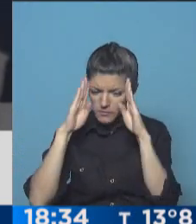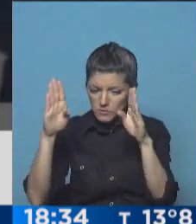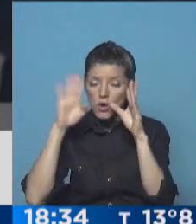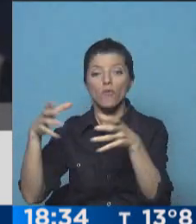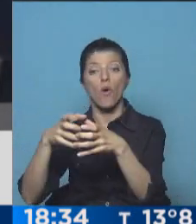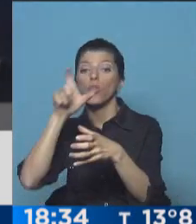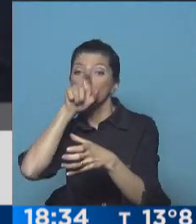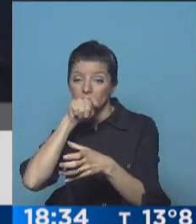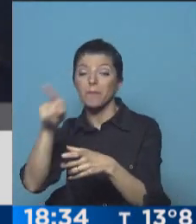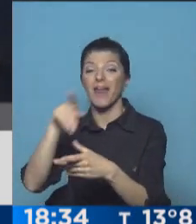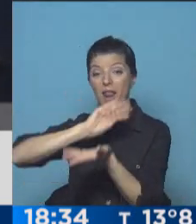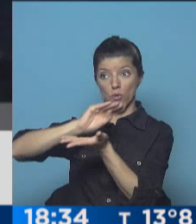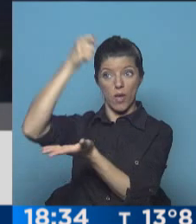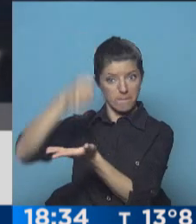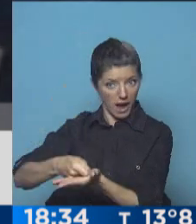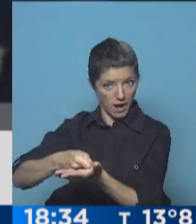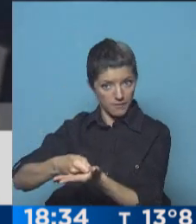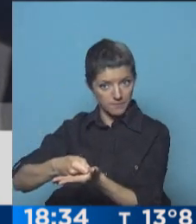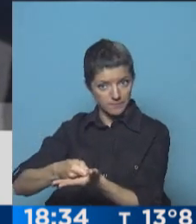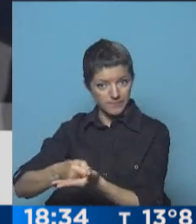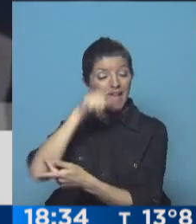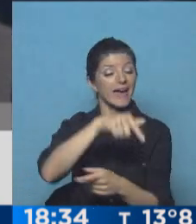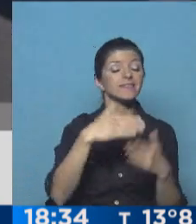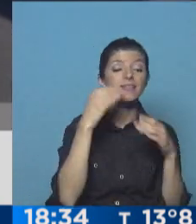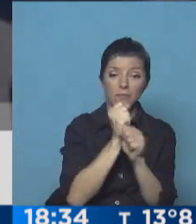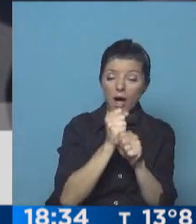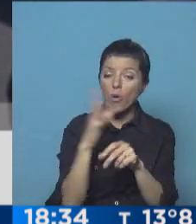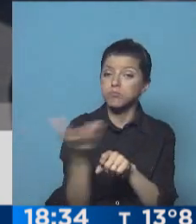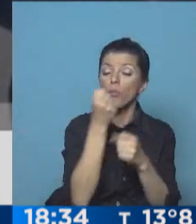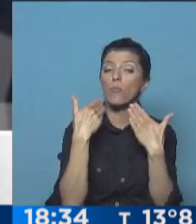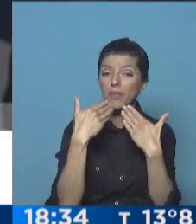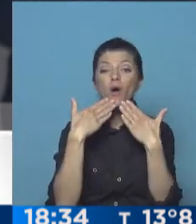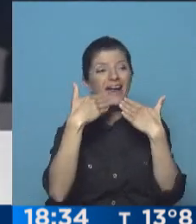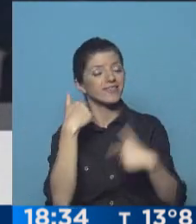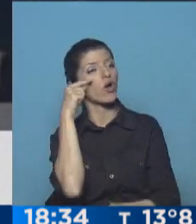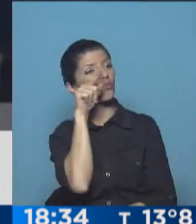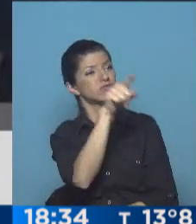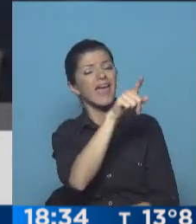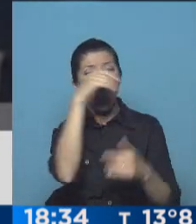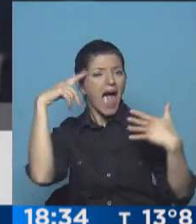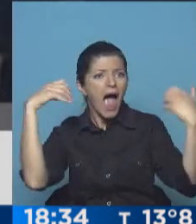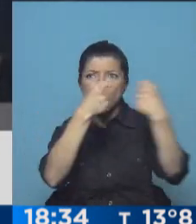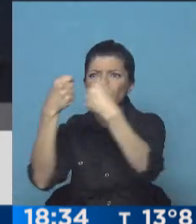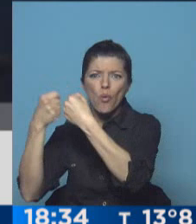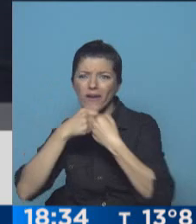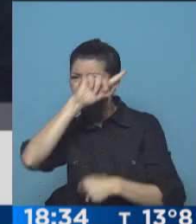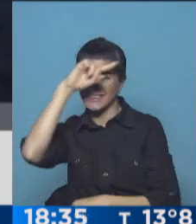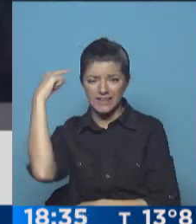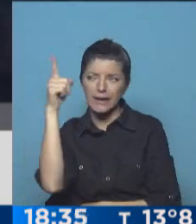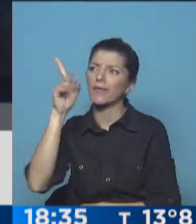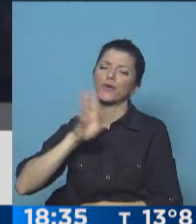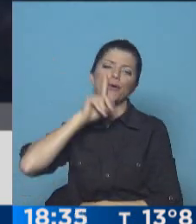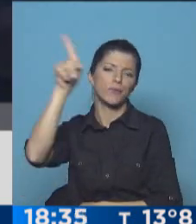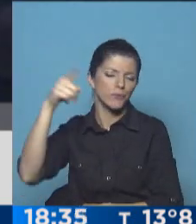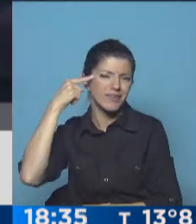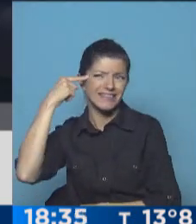fondos buitre. Podemos hacer esta obra porque usted firmó importantes convenios internacionales con Rusia, con